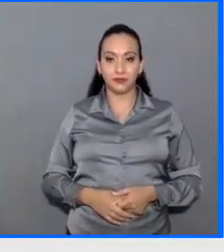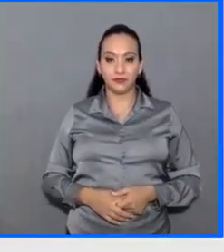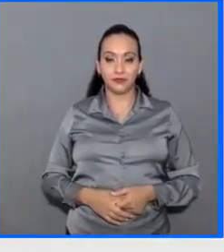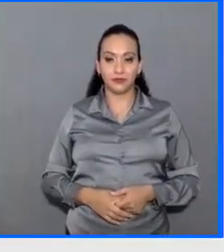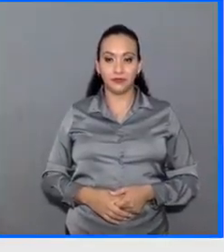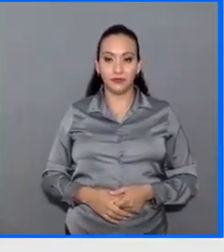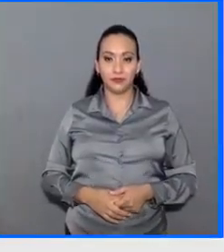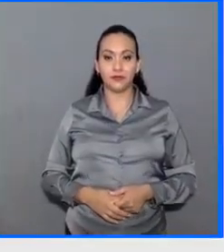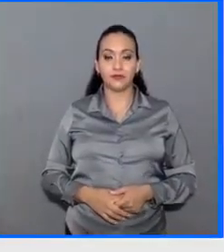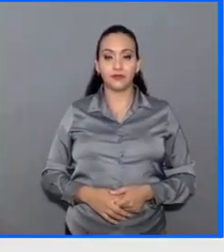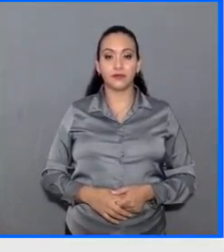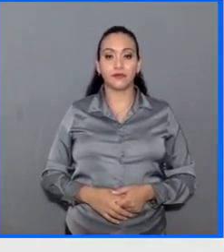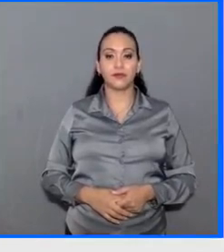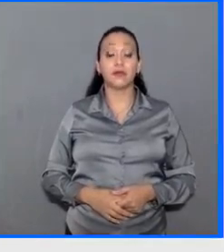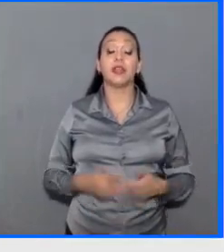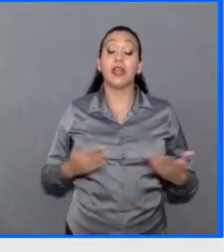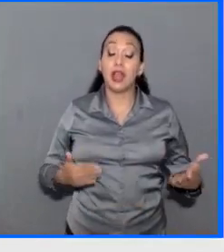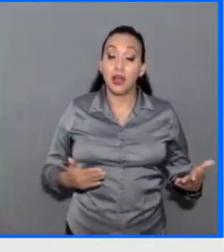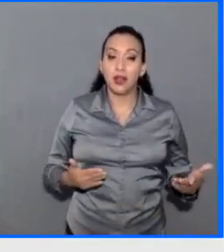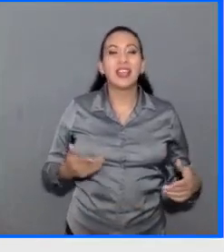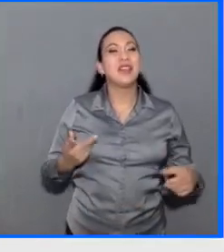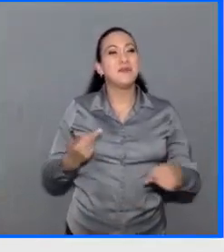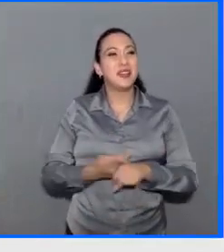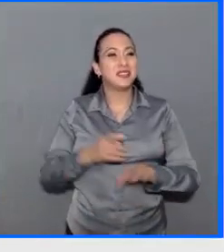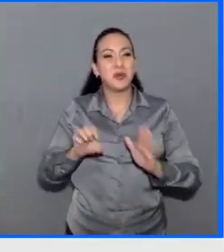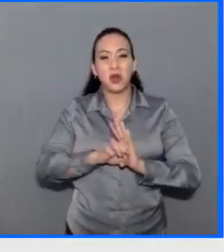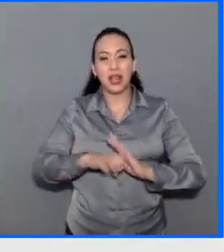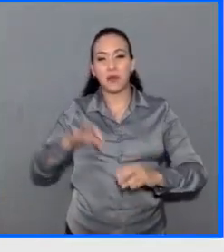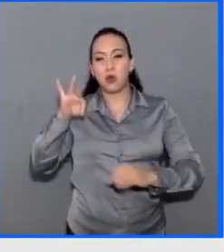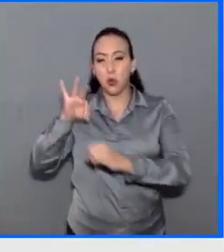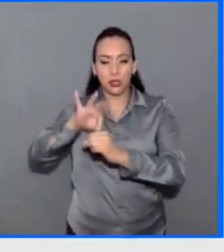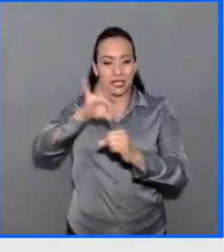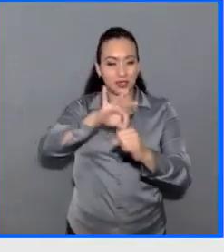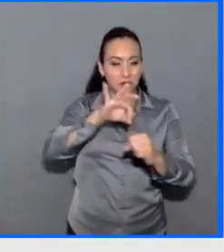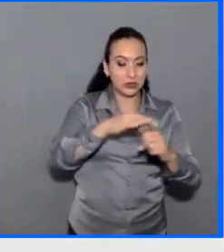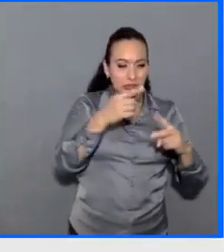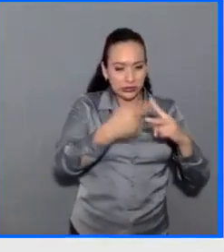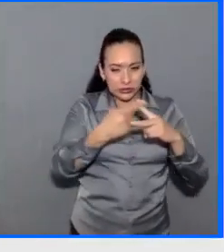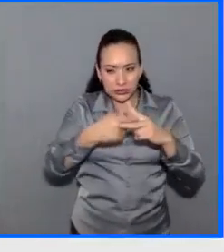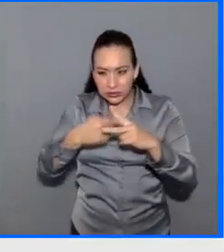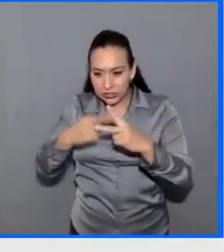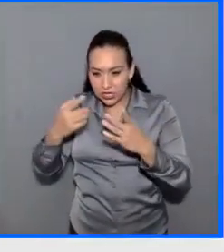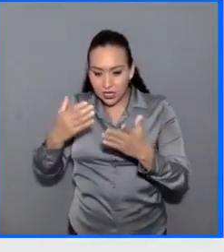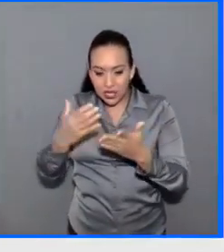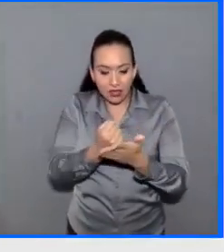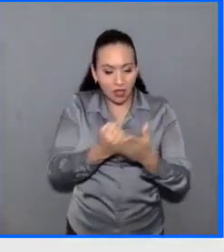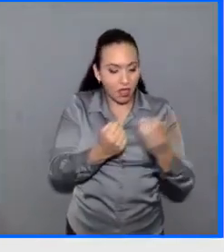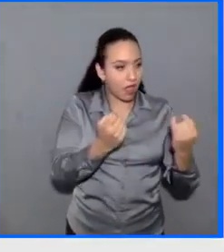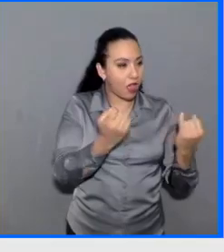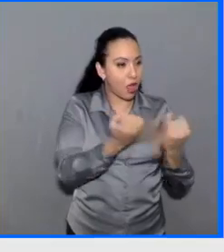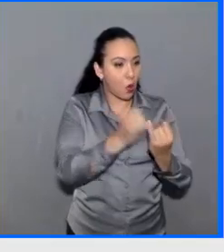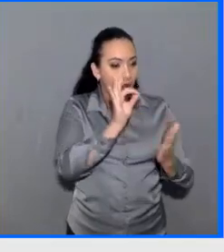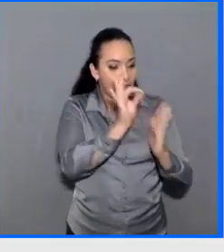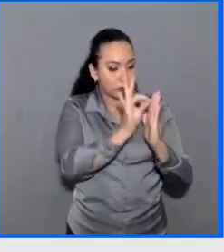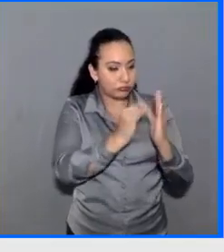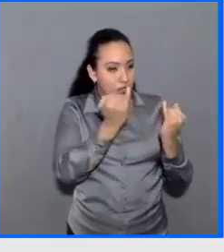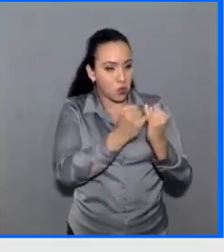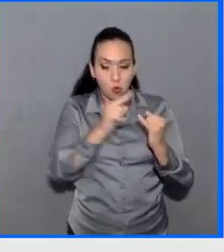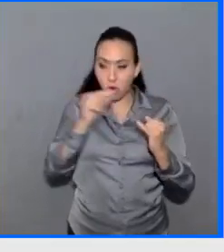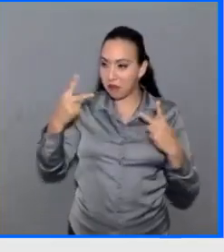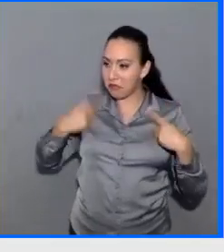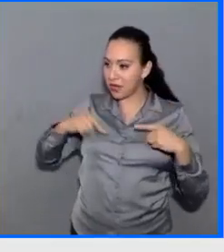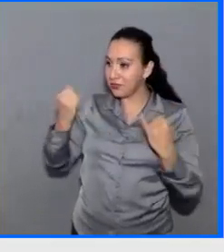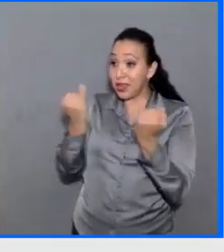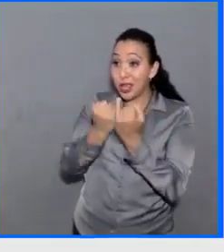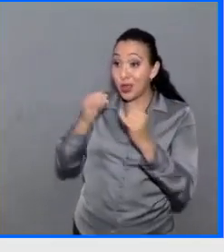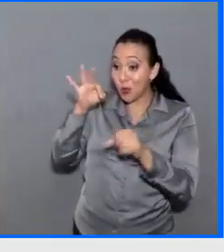prevé el supuesto del empate en los resultados de los cómputos. Lo único que se prevé es la facultad de las cámaras para convocar a elecciones